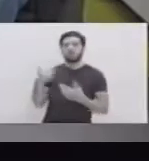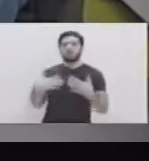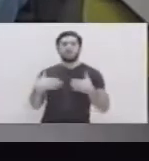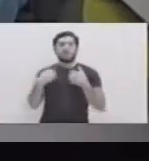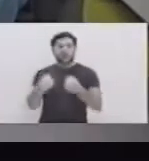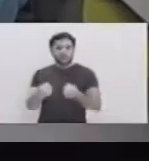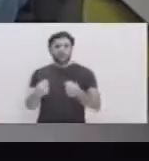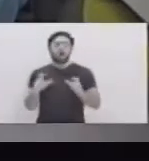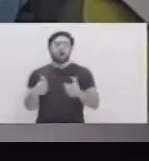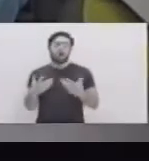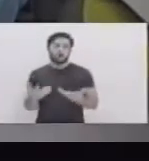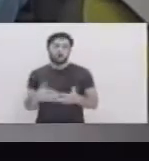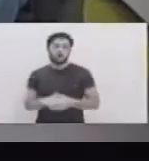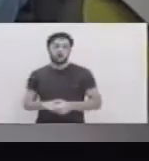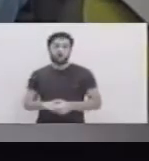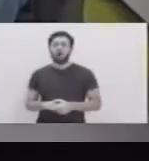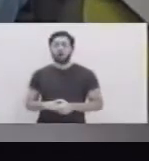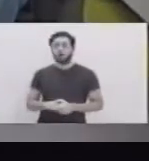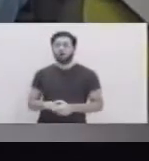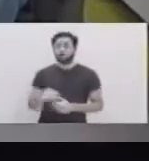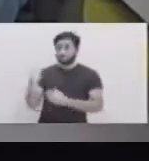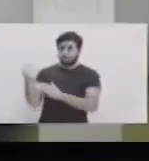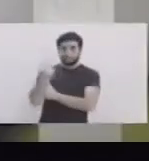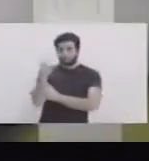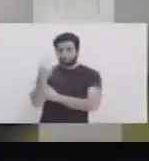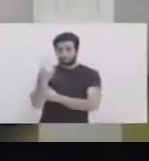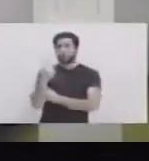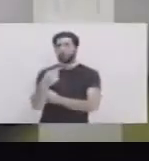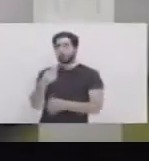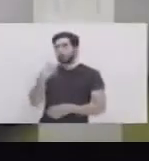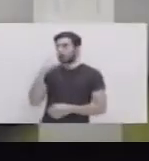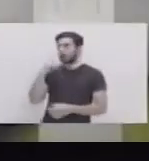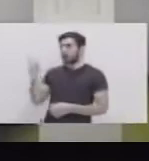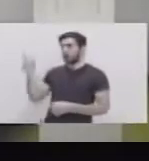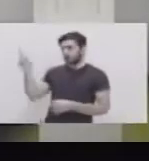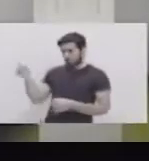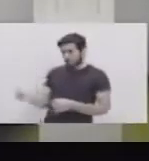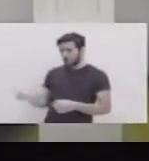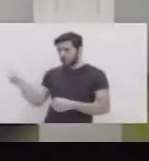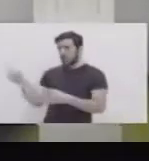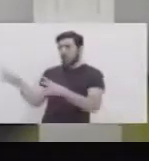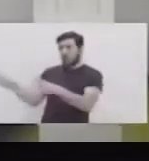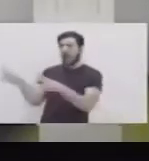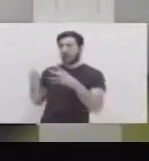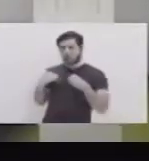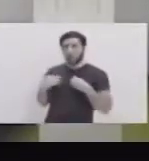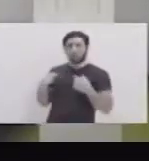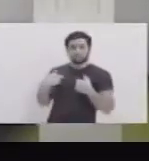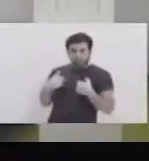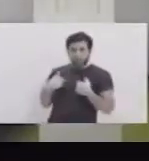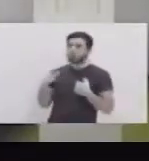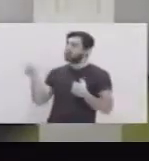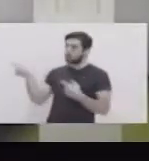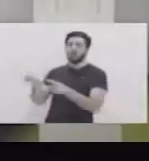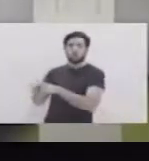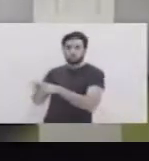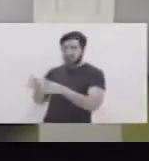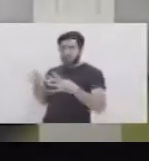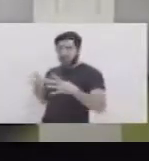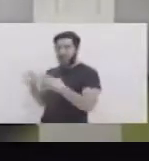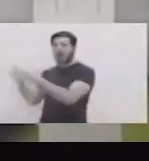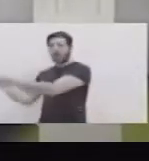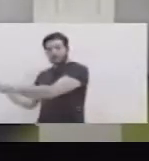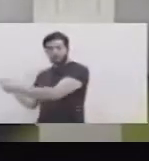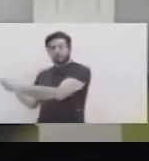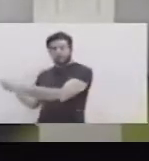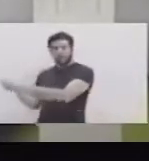una relación sana como amigos? Pues lo principal es que la persona te acepte como eres, ¿verdad? No tienes que